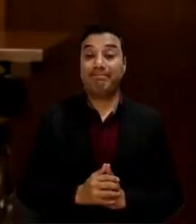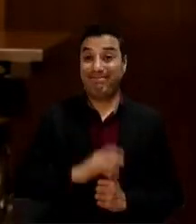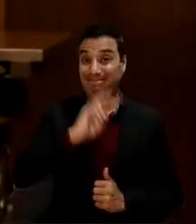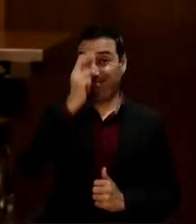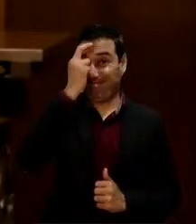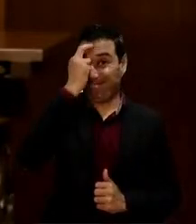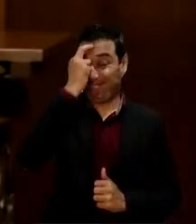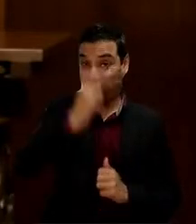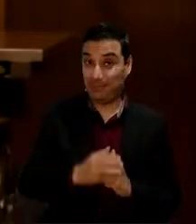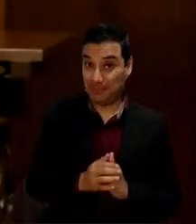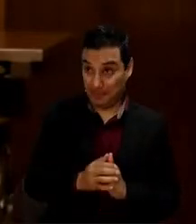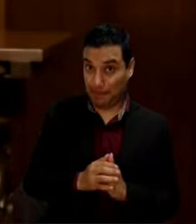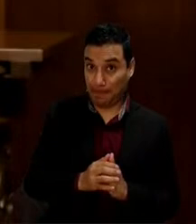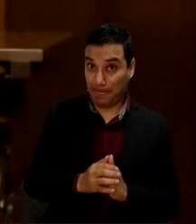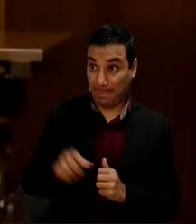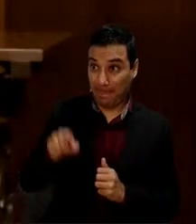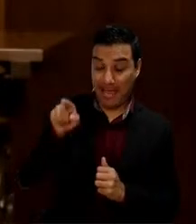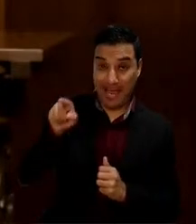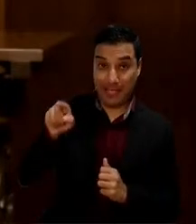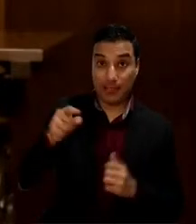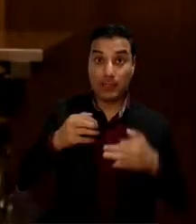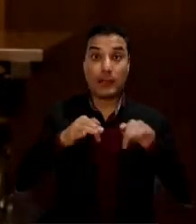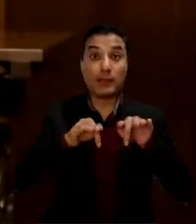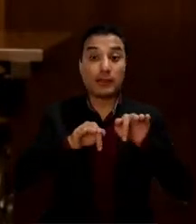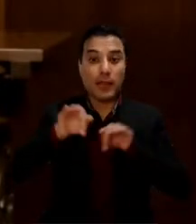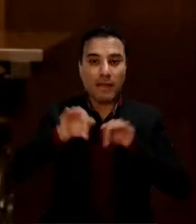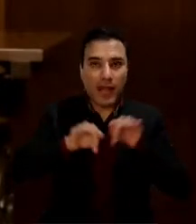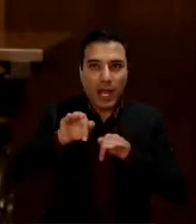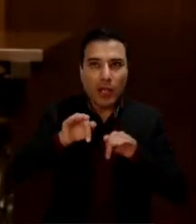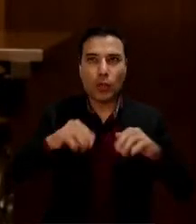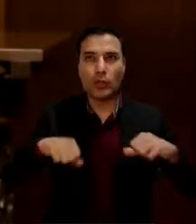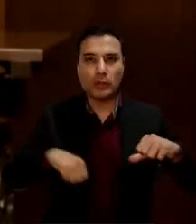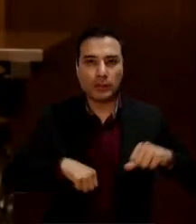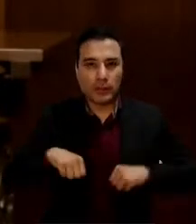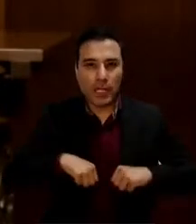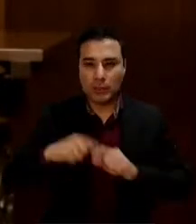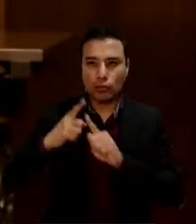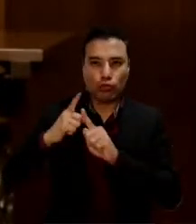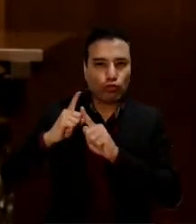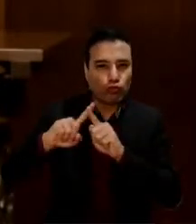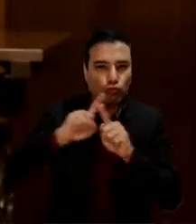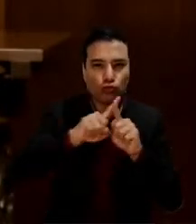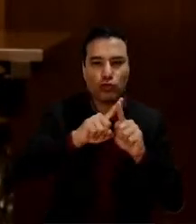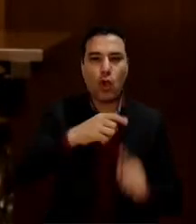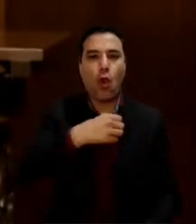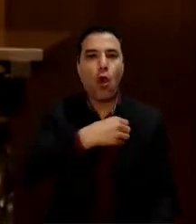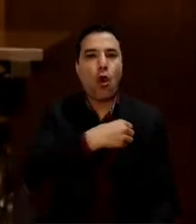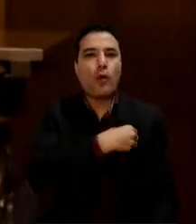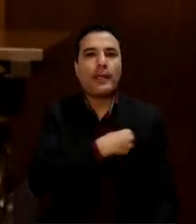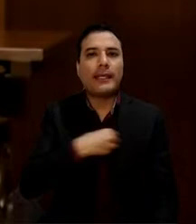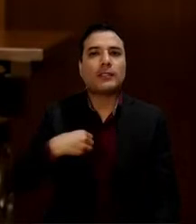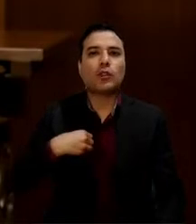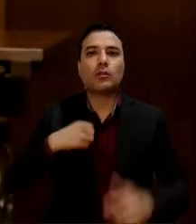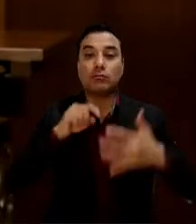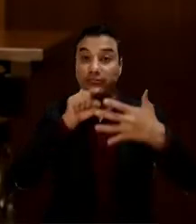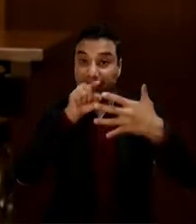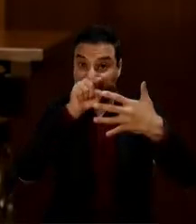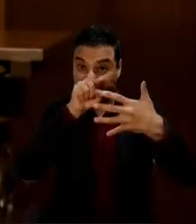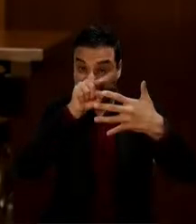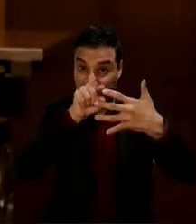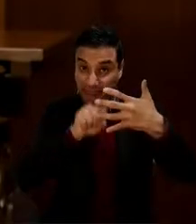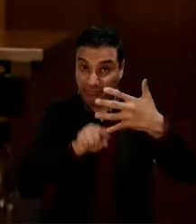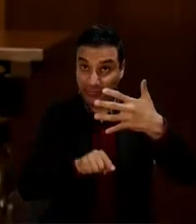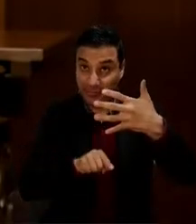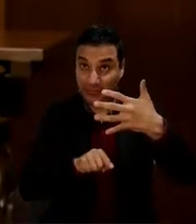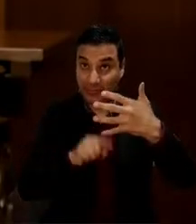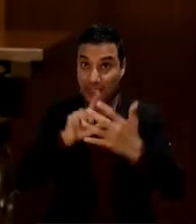cuentas acerca de las actividades, facultades, obligaciones que le consignan los ordenamientos